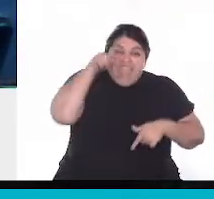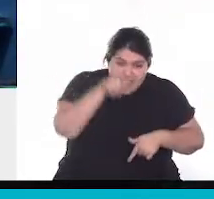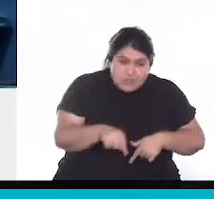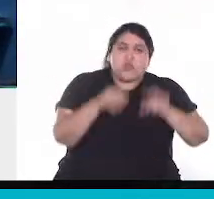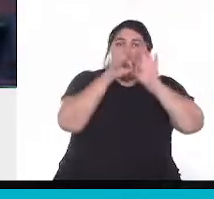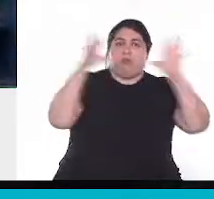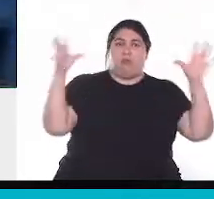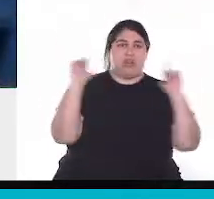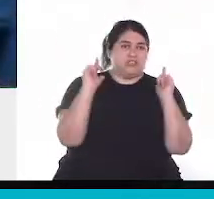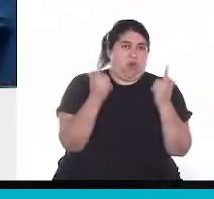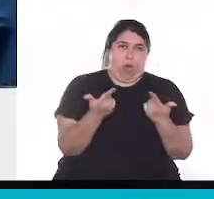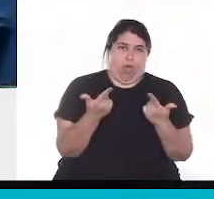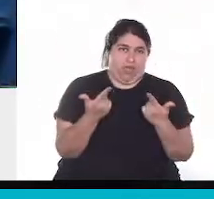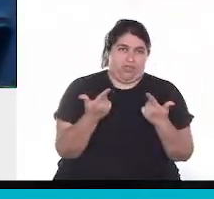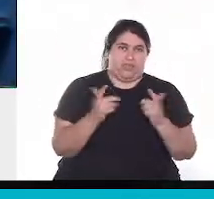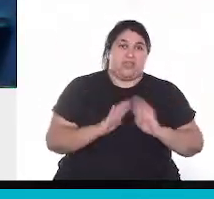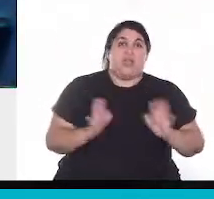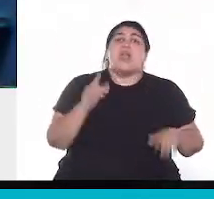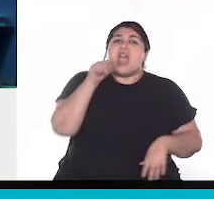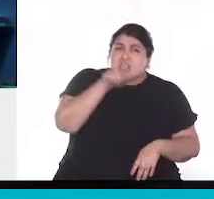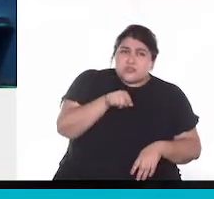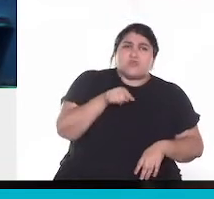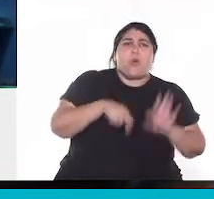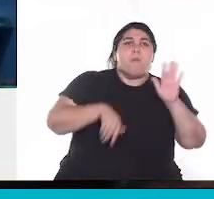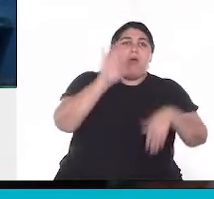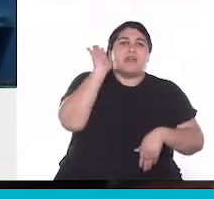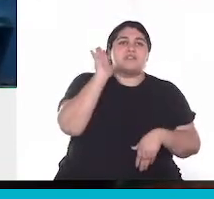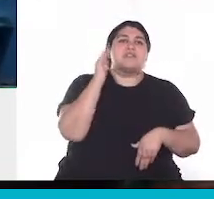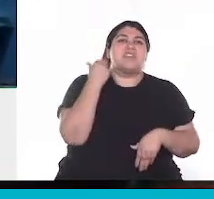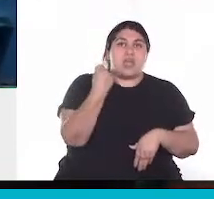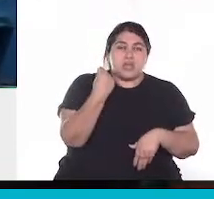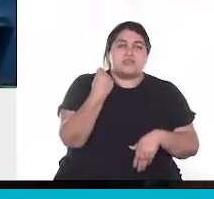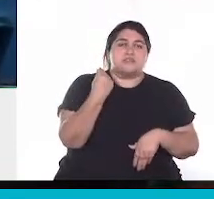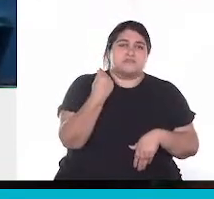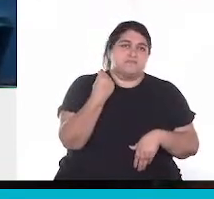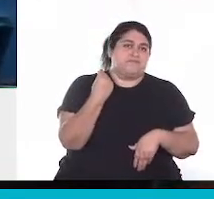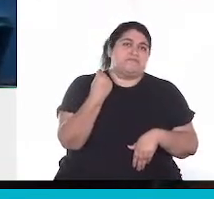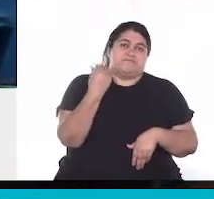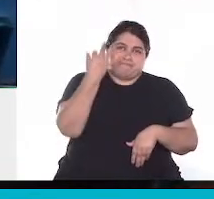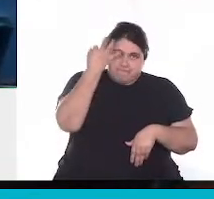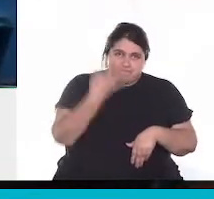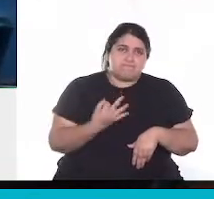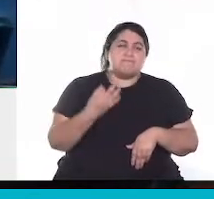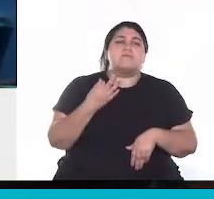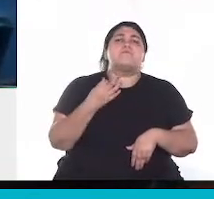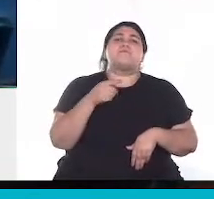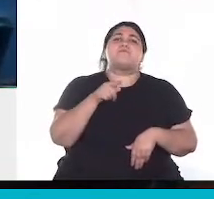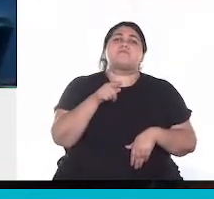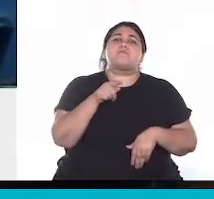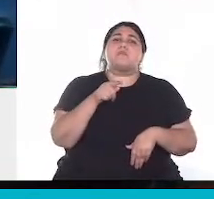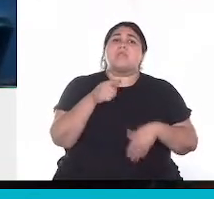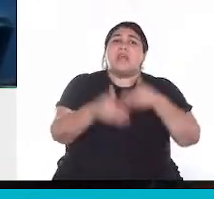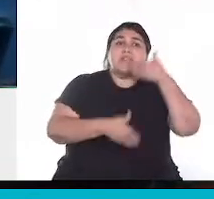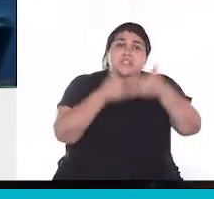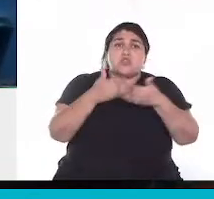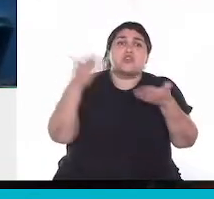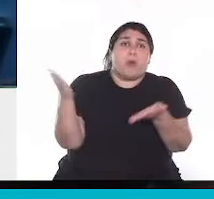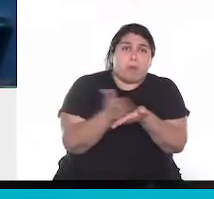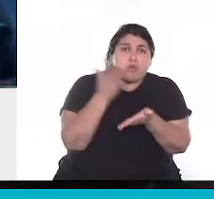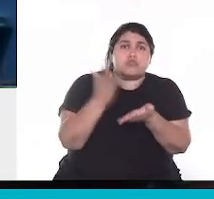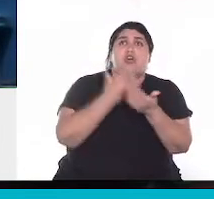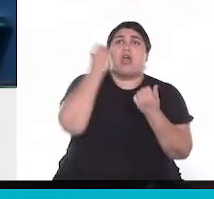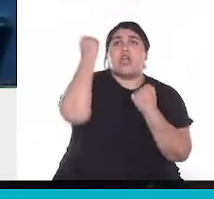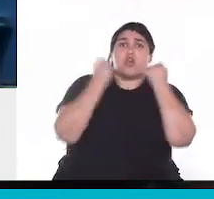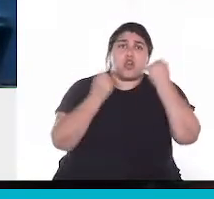nuestra sociedad y lo que se transforma también en un ancla para el desarrollo productivo,